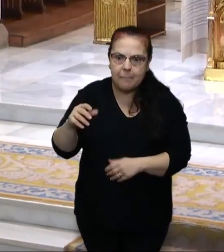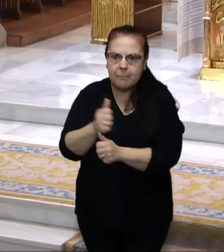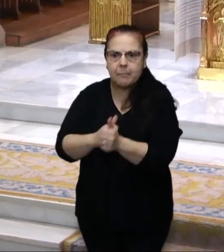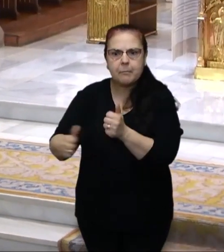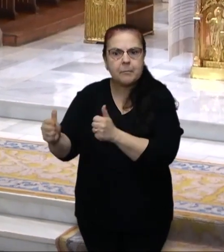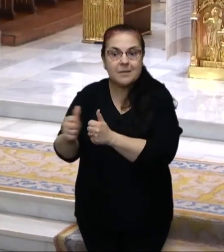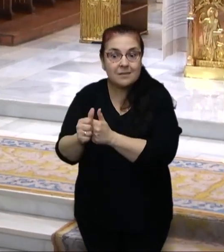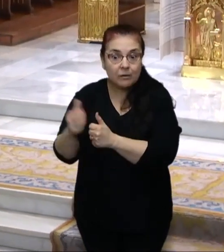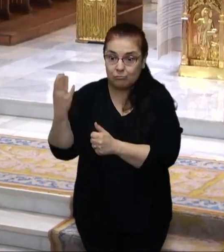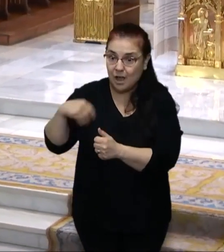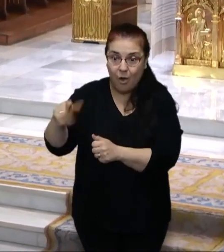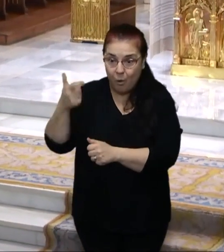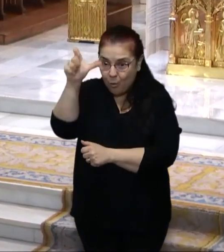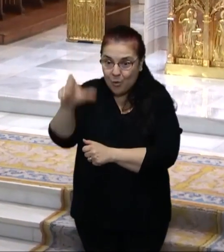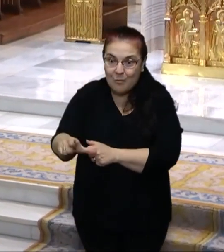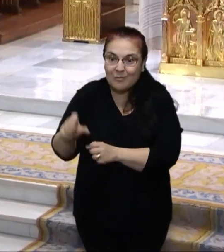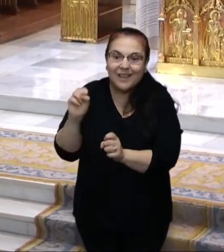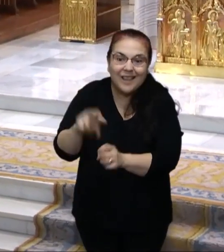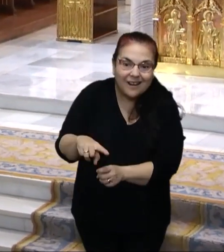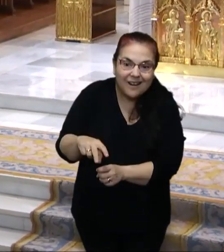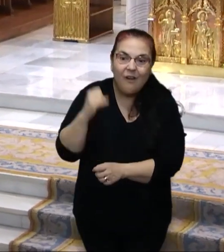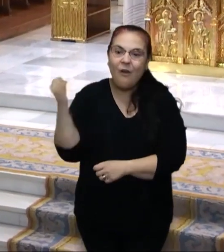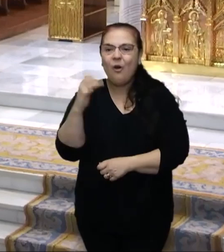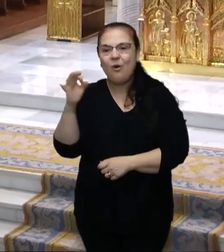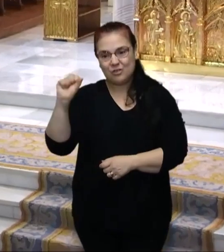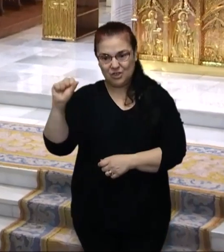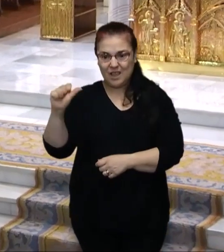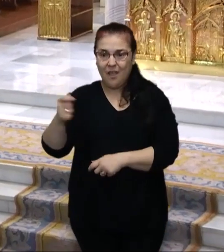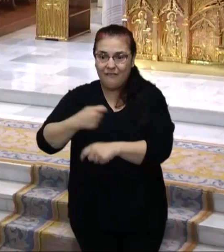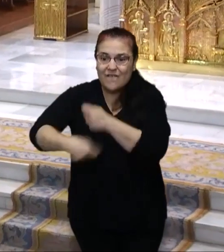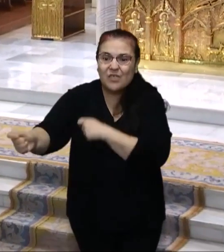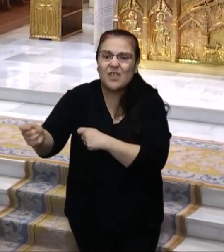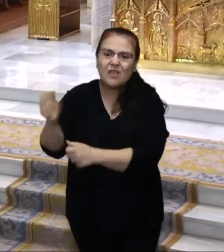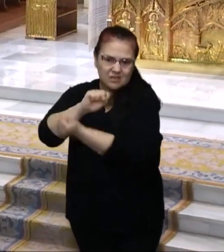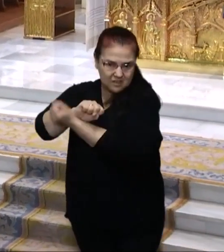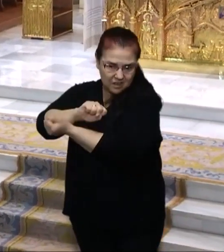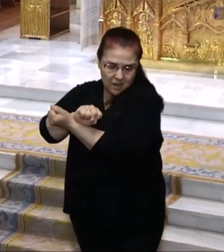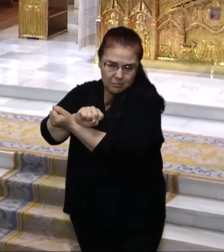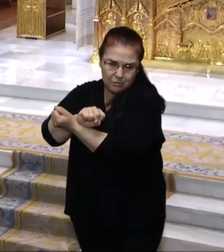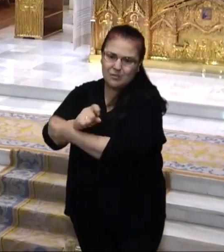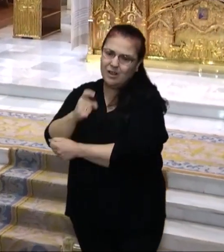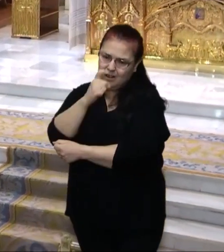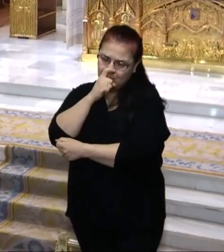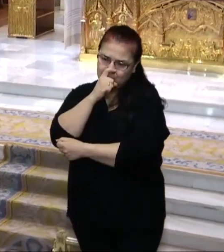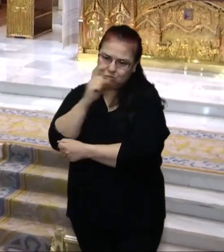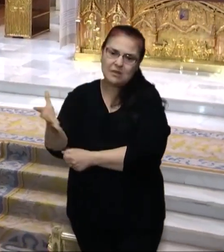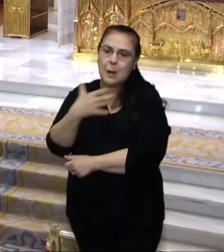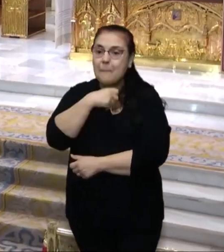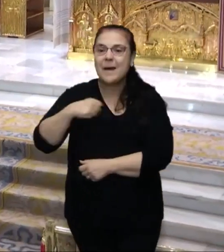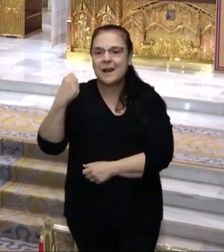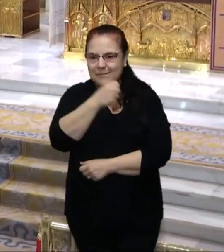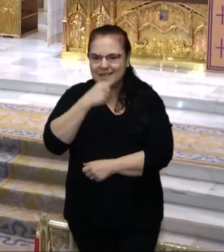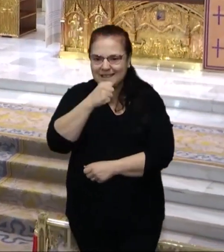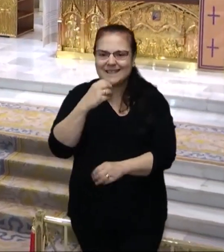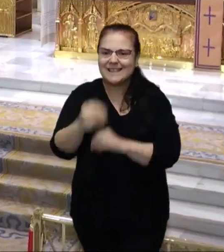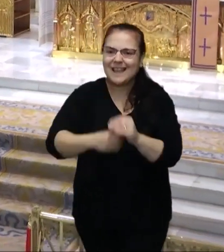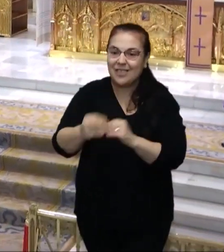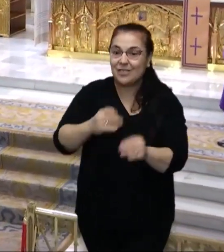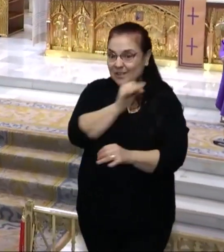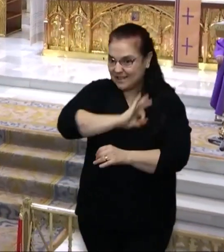había enviado un hombre, a José, vendido como esclavo. Recordad las maravillas que hizo el